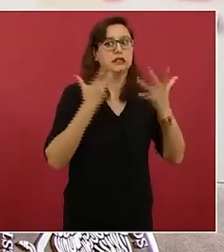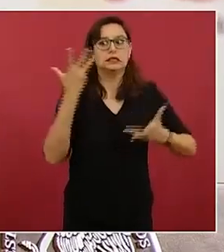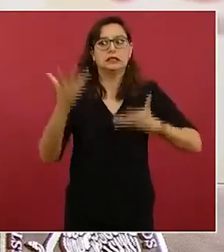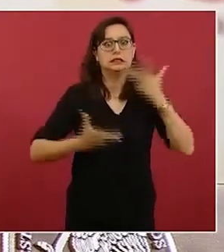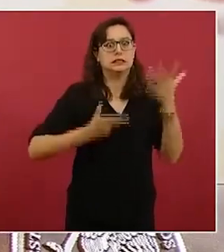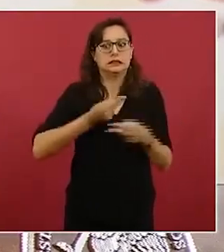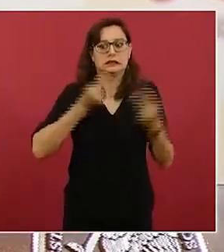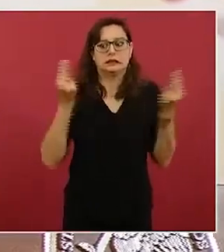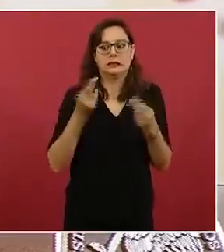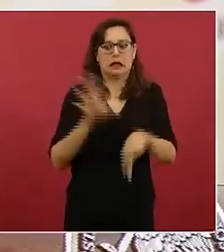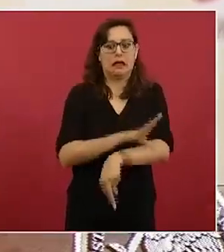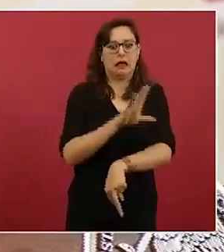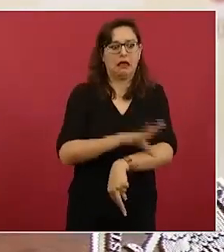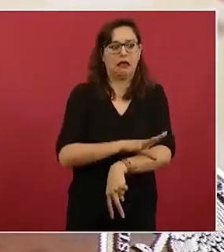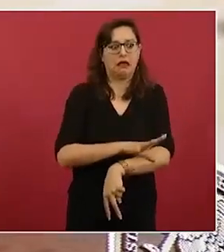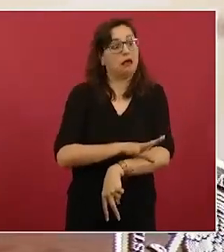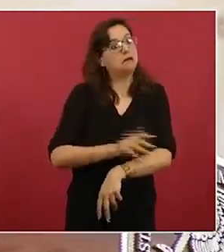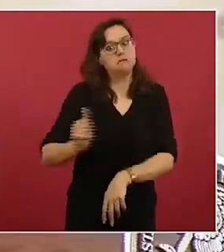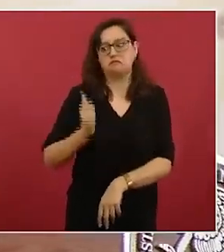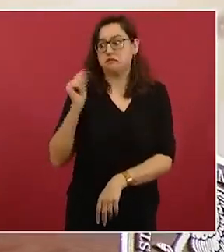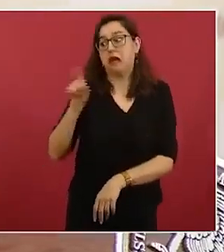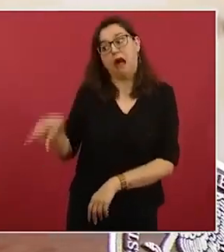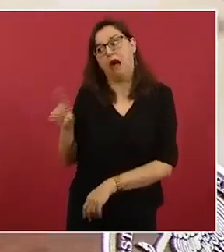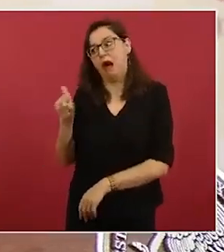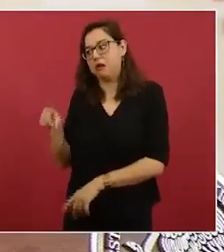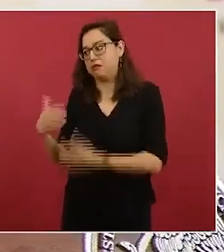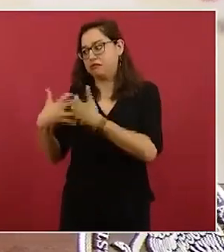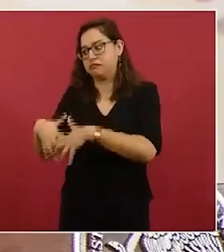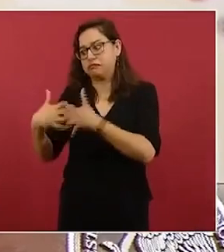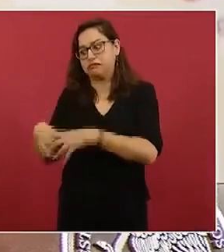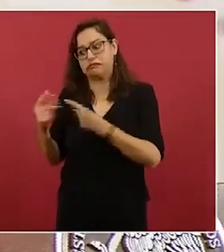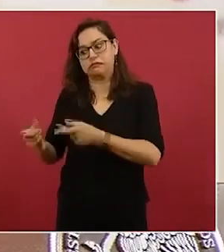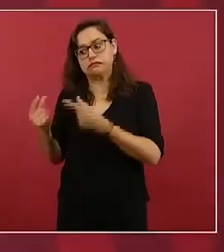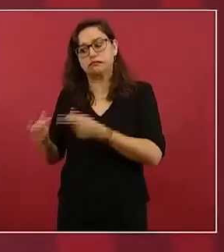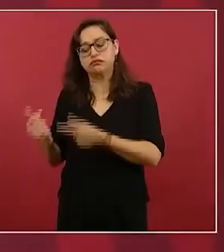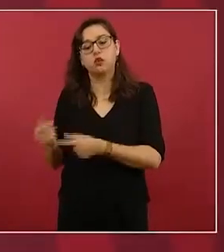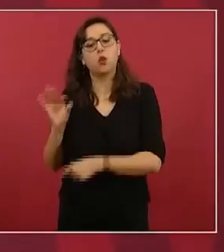Entonces, es limpia, es más barata,